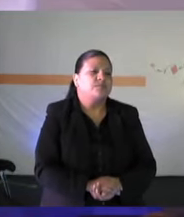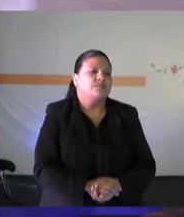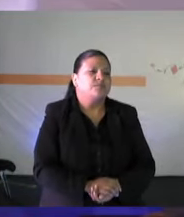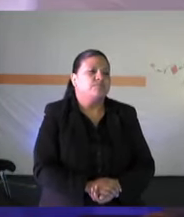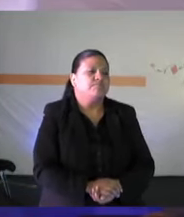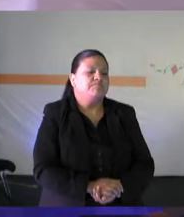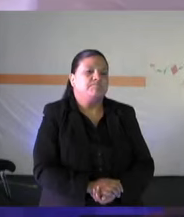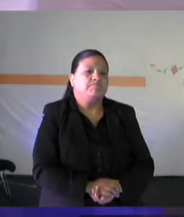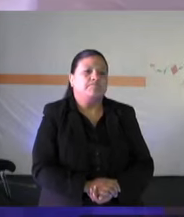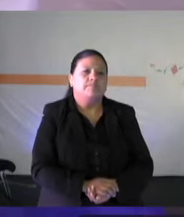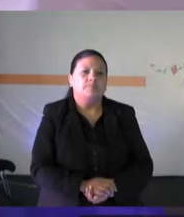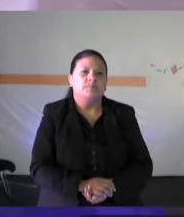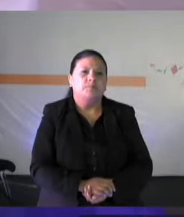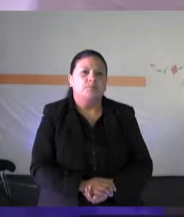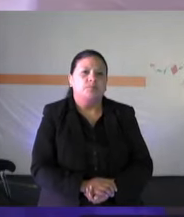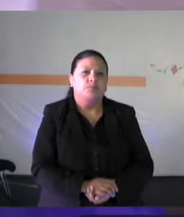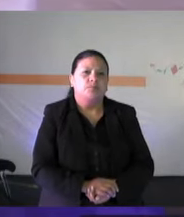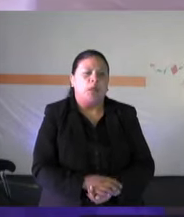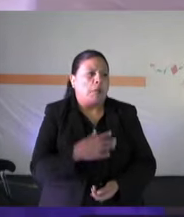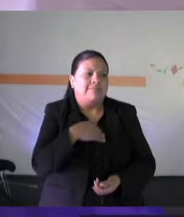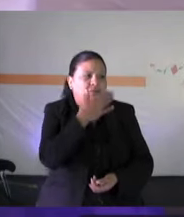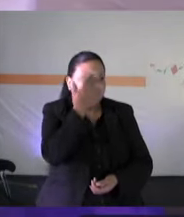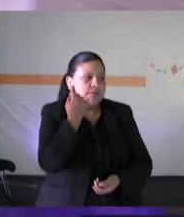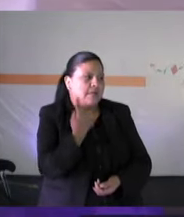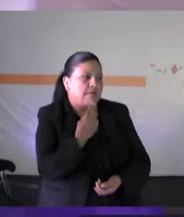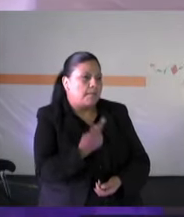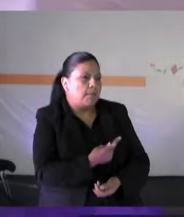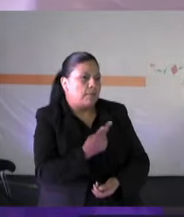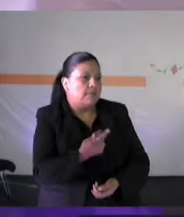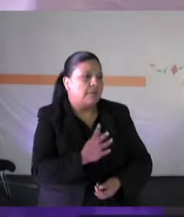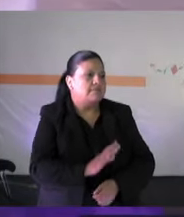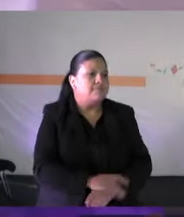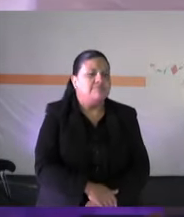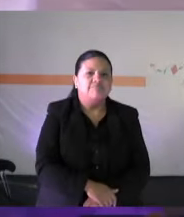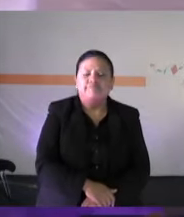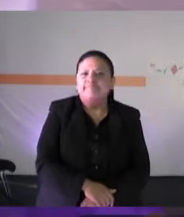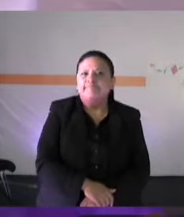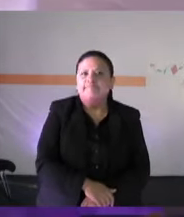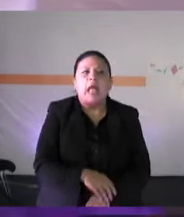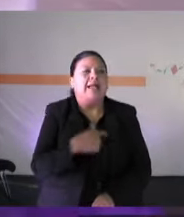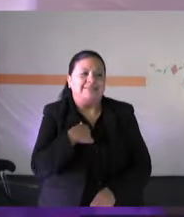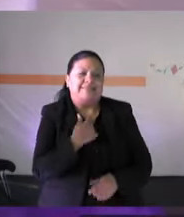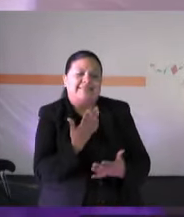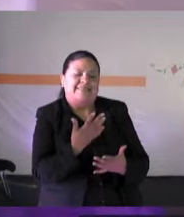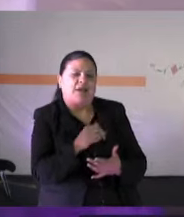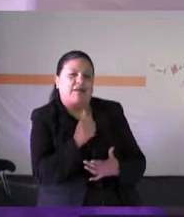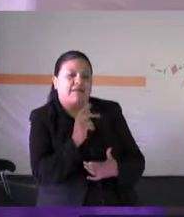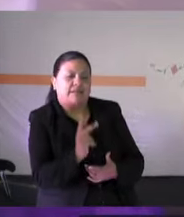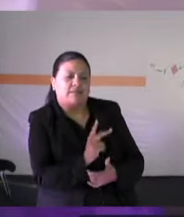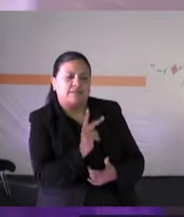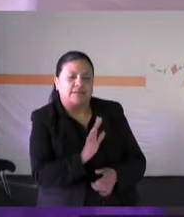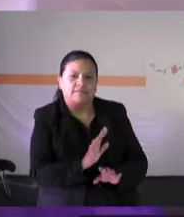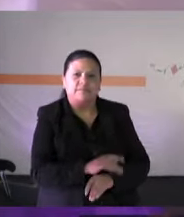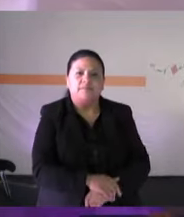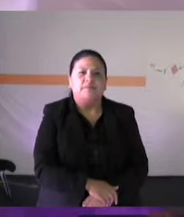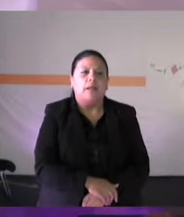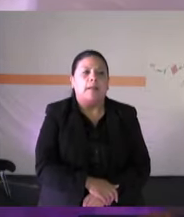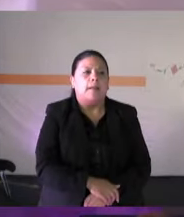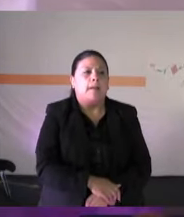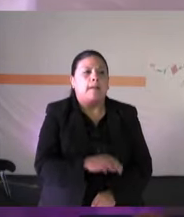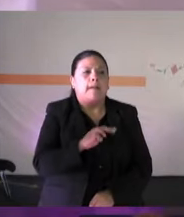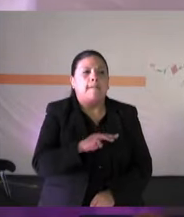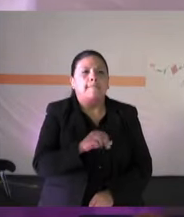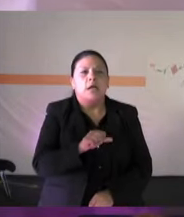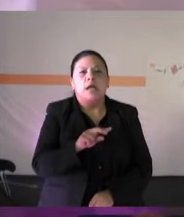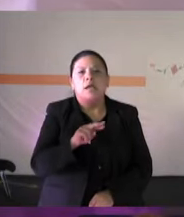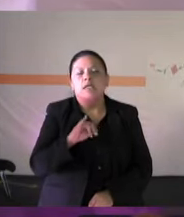No sé qué preguntar. A ver, otra. Tú. Yo tengo otra. María Fernanda,